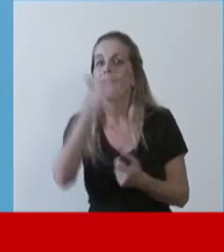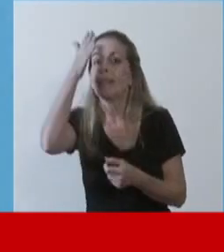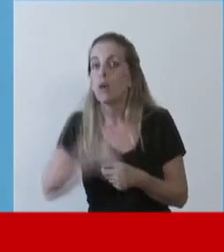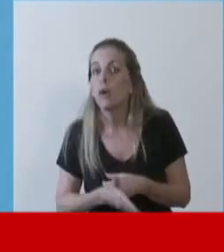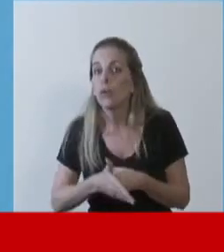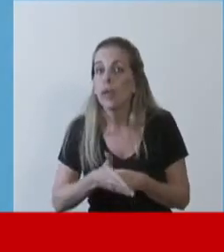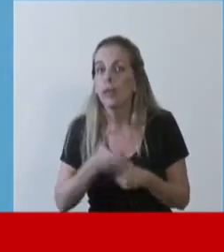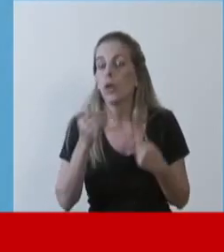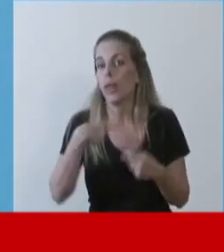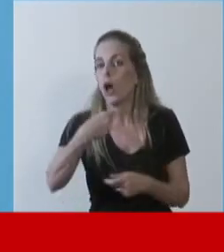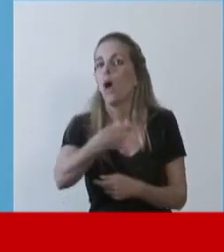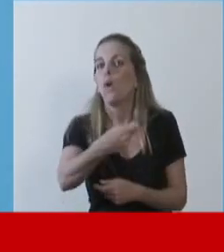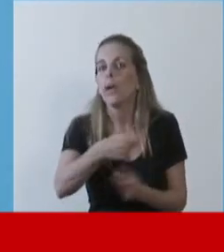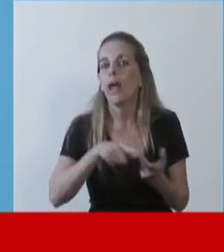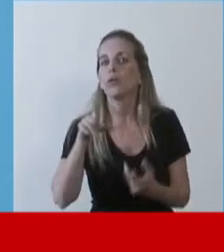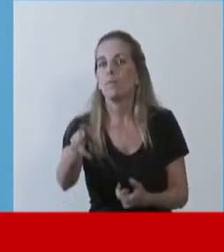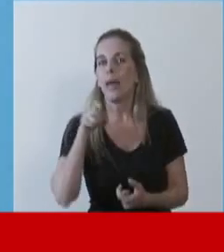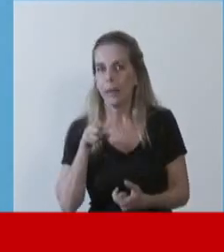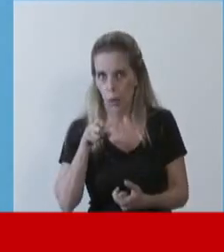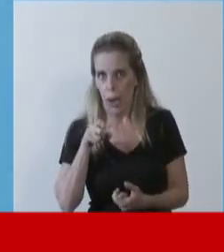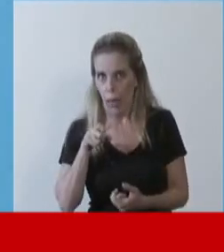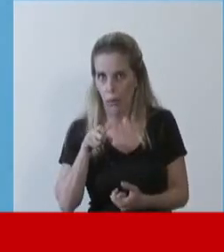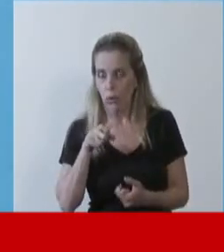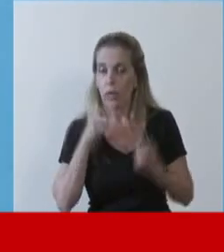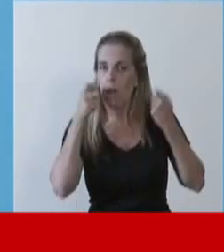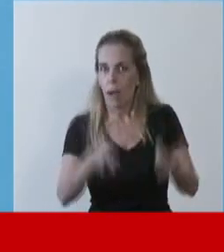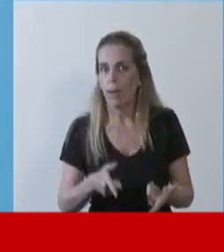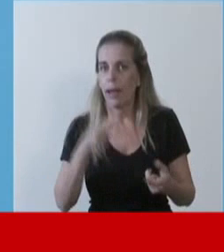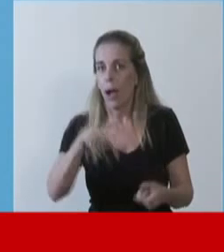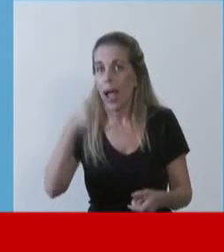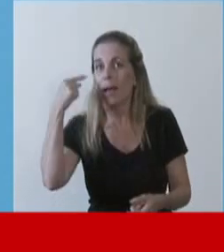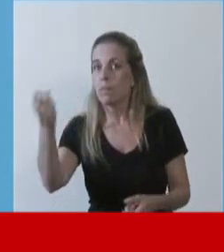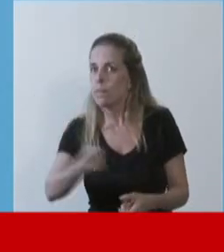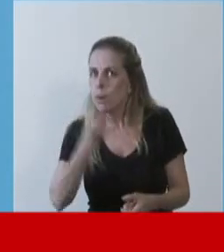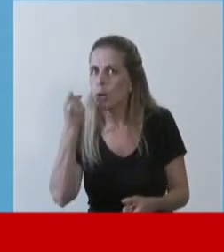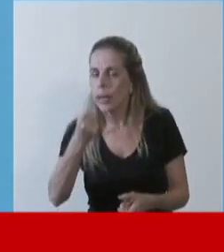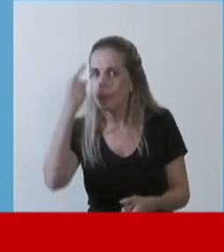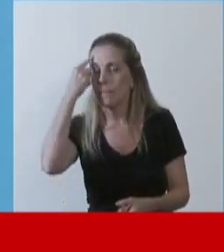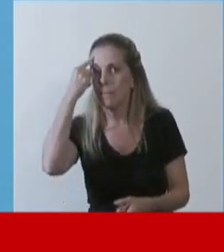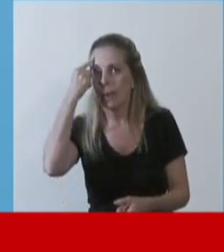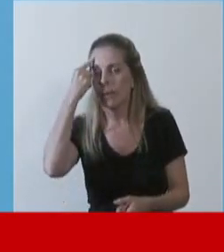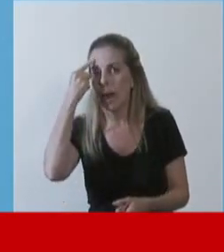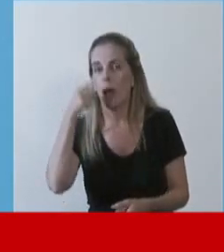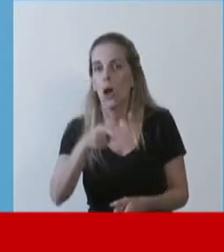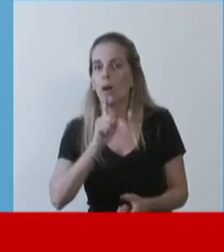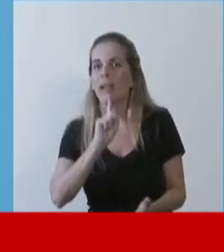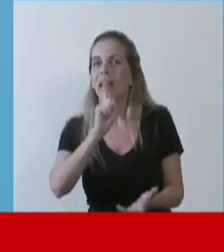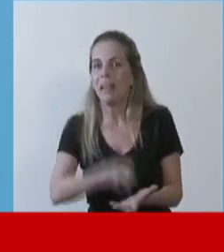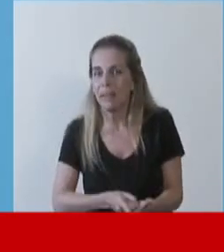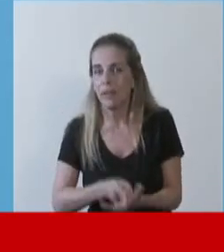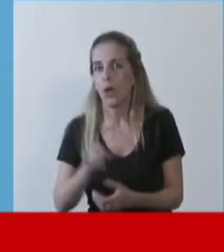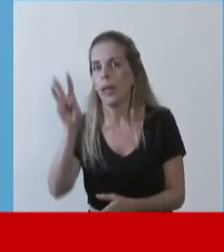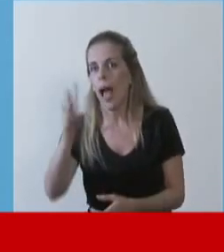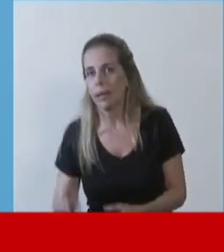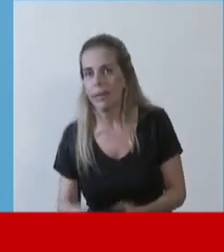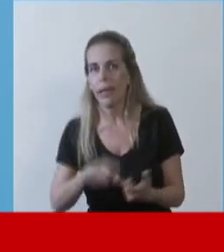63% de los jubilados y pensionados. Es muy importante tener en cuenta que con la medida